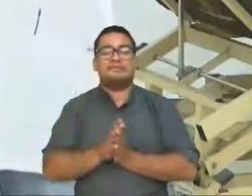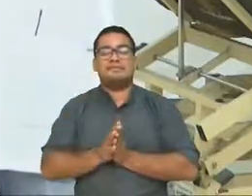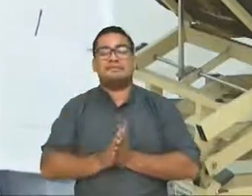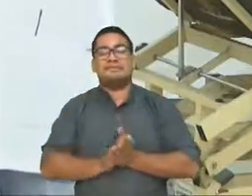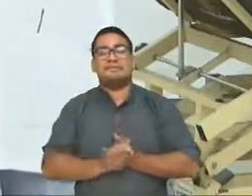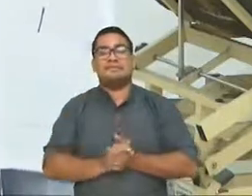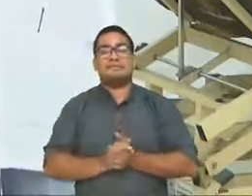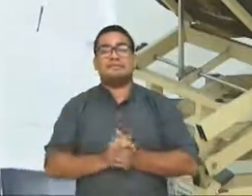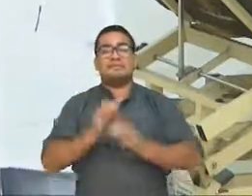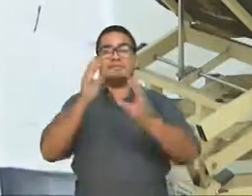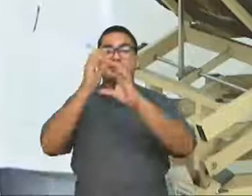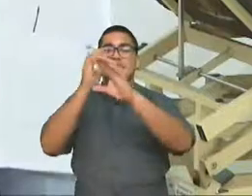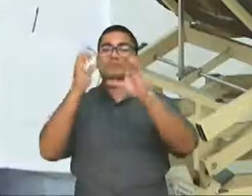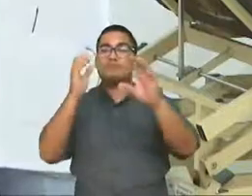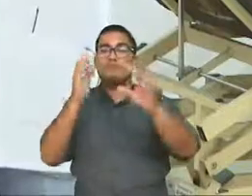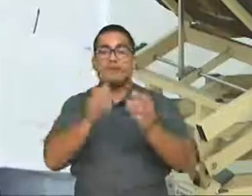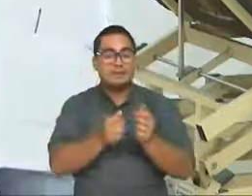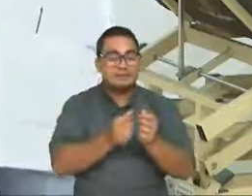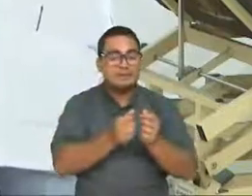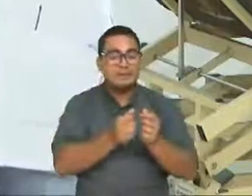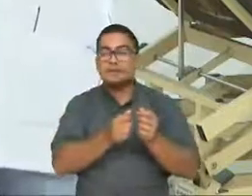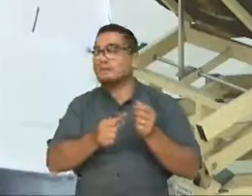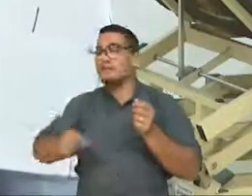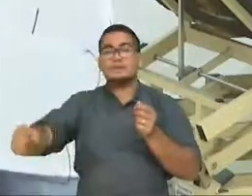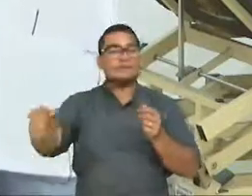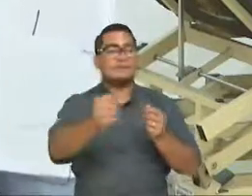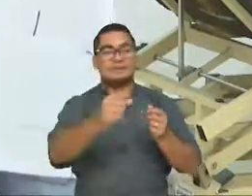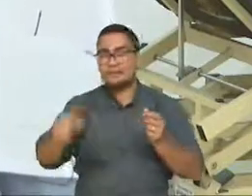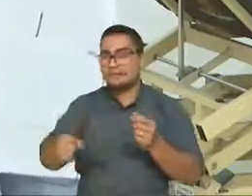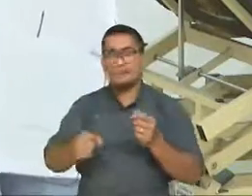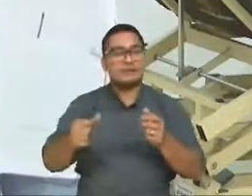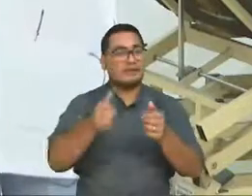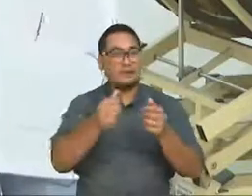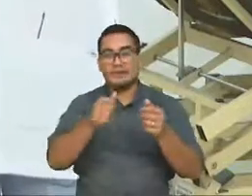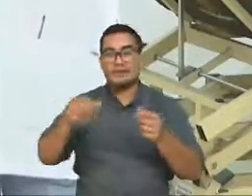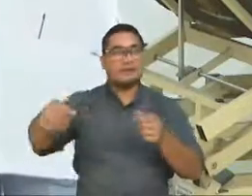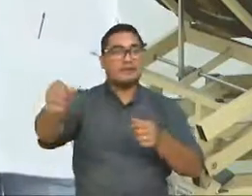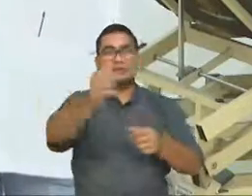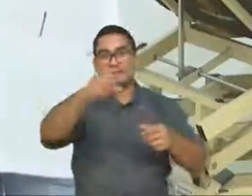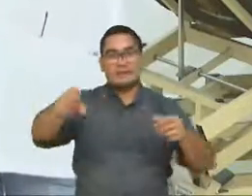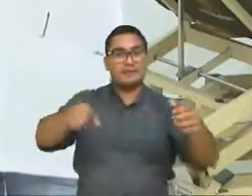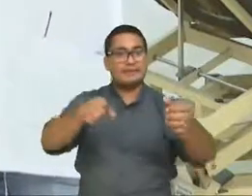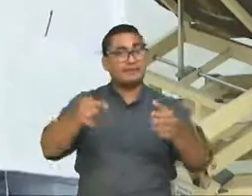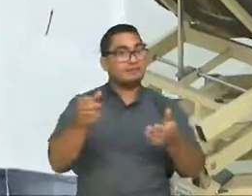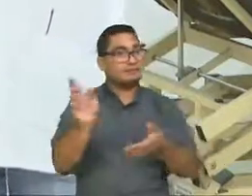Los buceros ahí van manejando y van con el celular en el oído. También